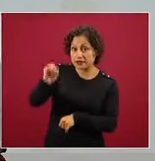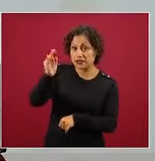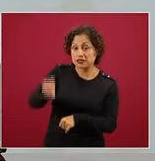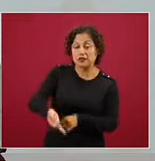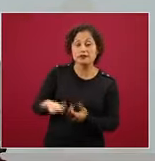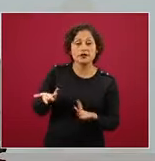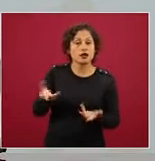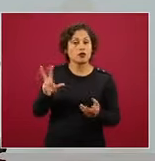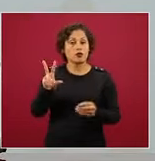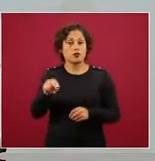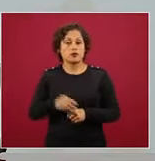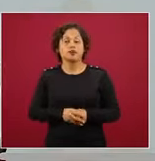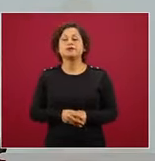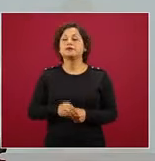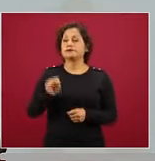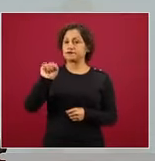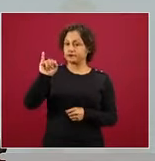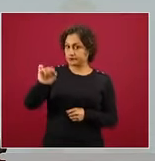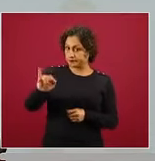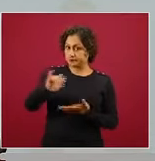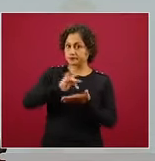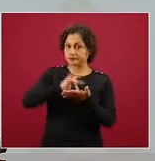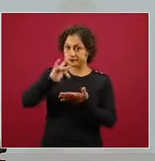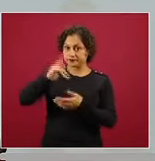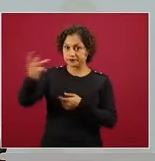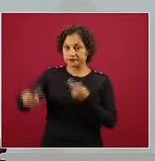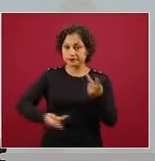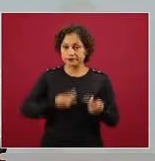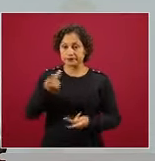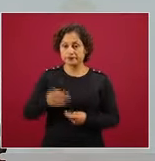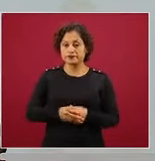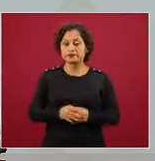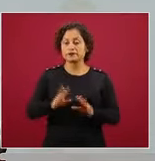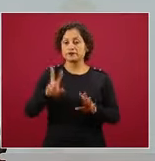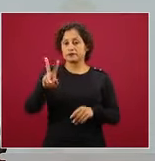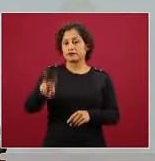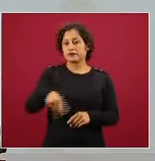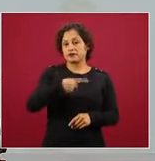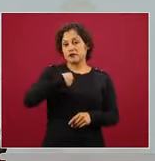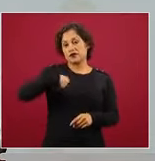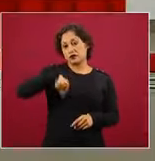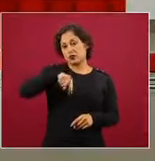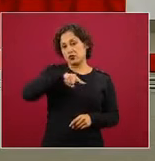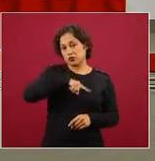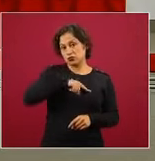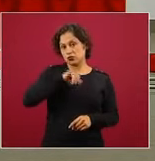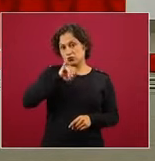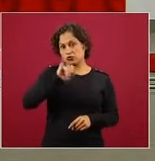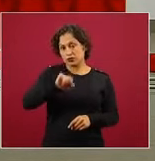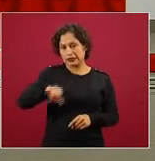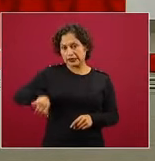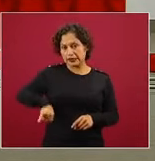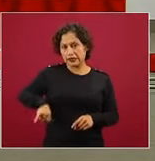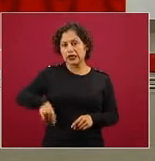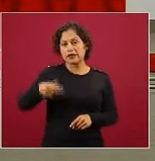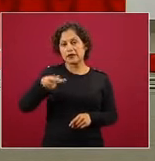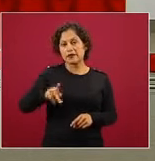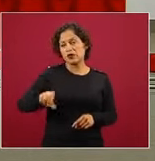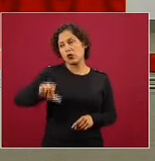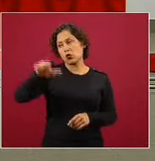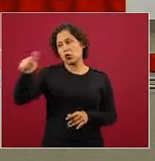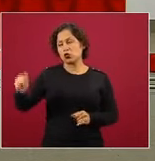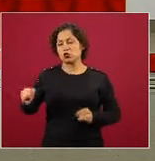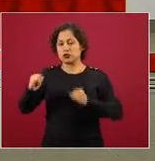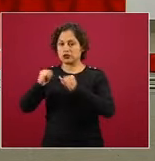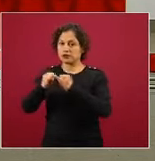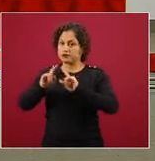por su pregunta. Efectivamente, nos interesa, en esto difiere también de otros institutos, el nuestro, consideramos